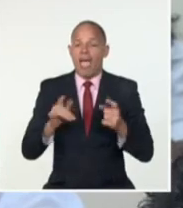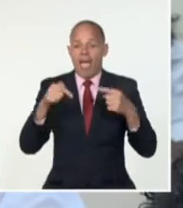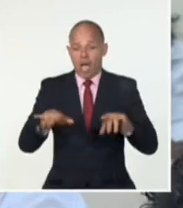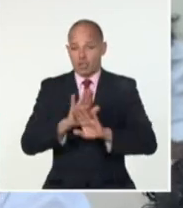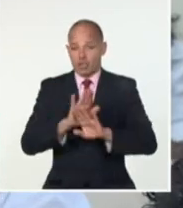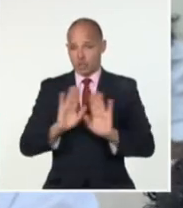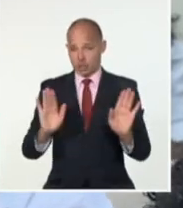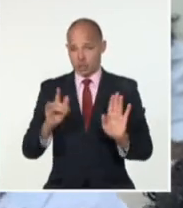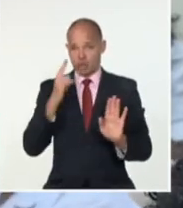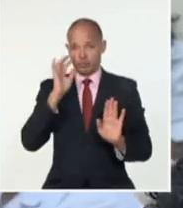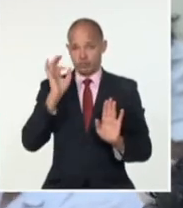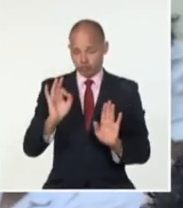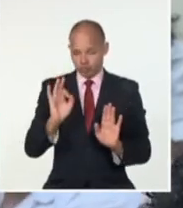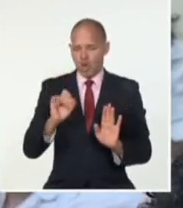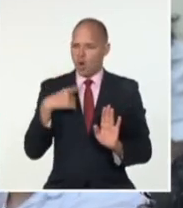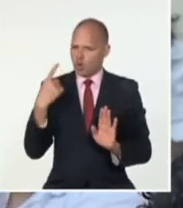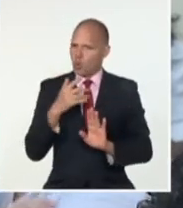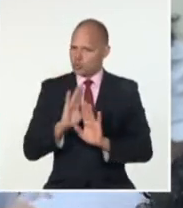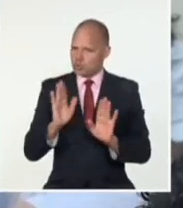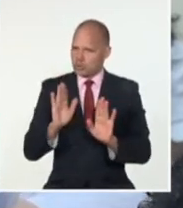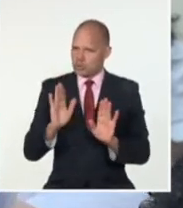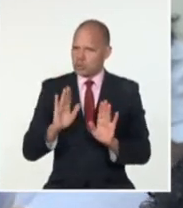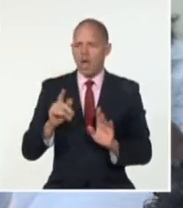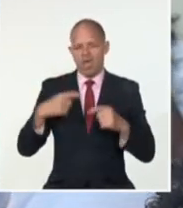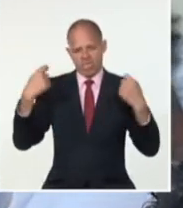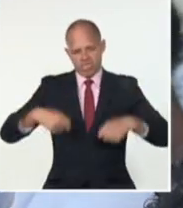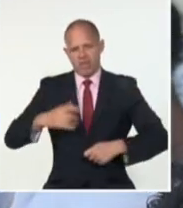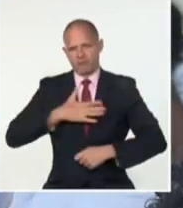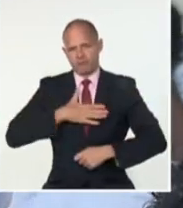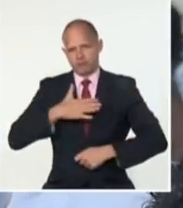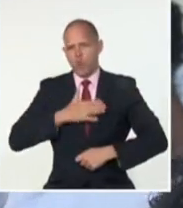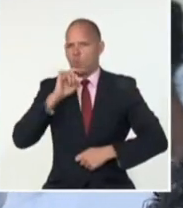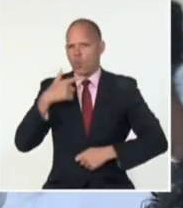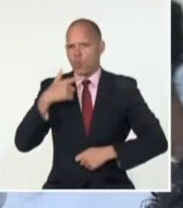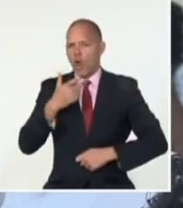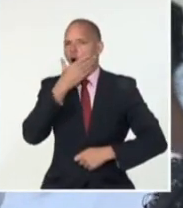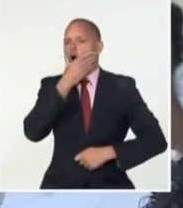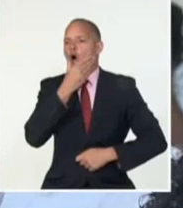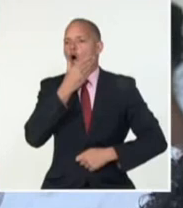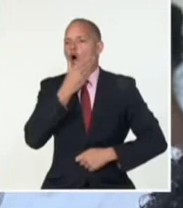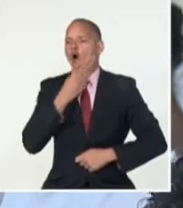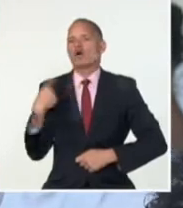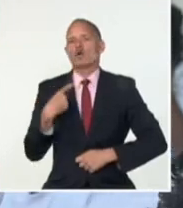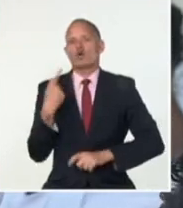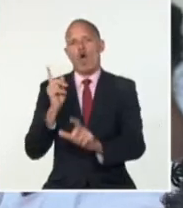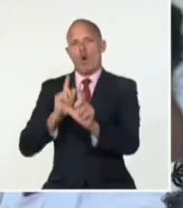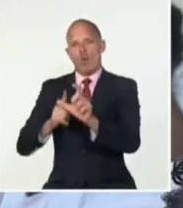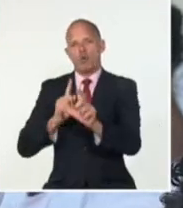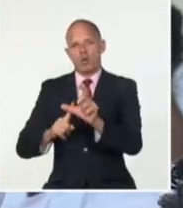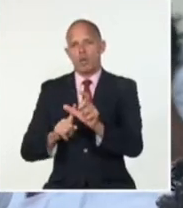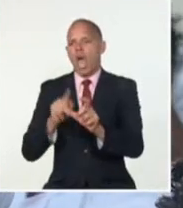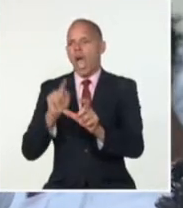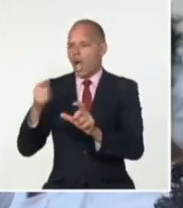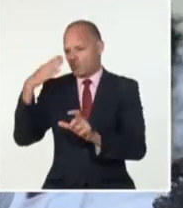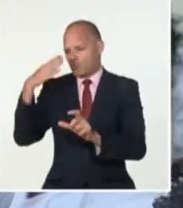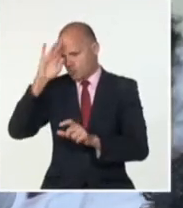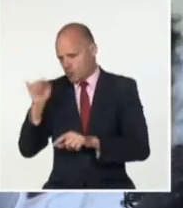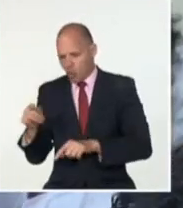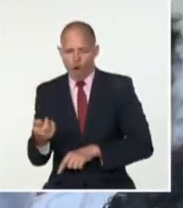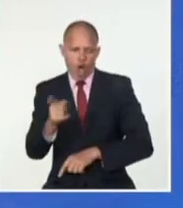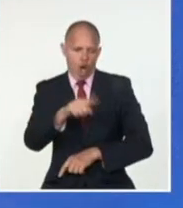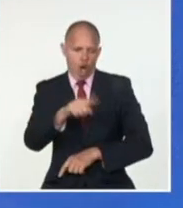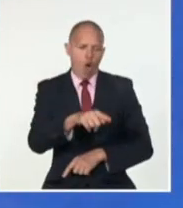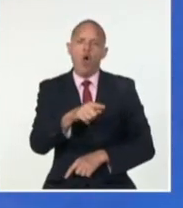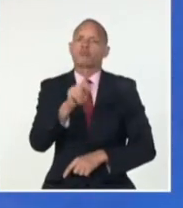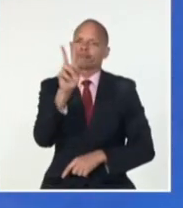de toda formalidad y encarna en un deber de los jóvenes comunistas de ambos pueblos, de ser fieles continuadores del legado de los líderes de ambos